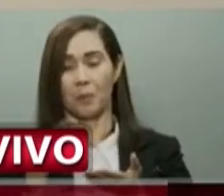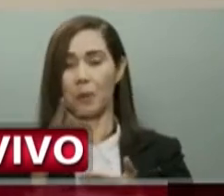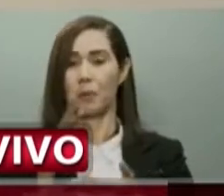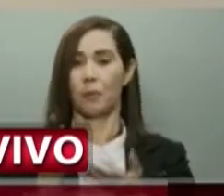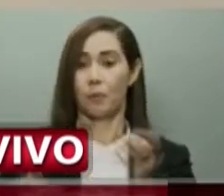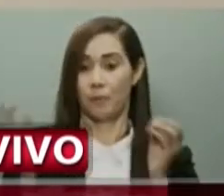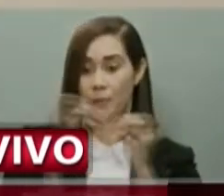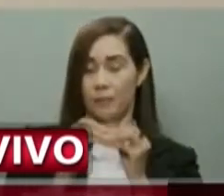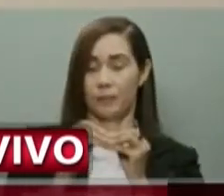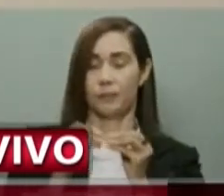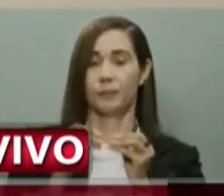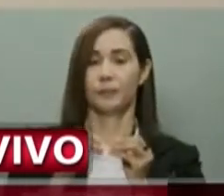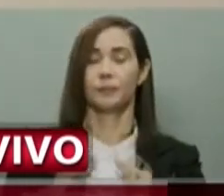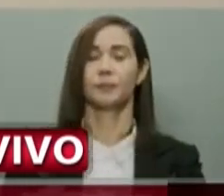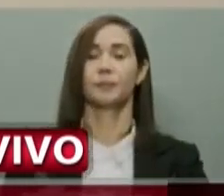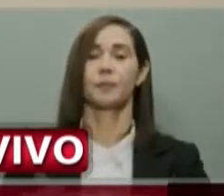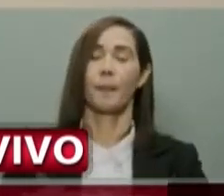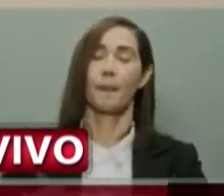son